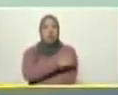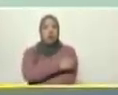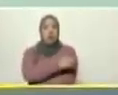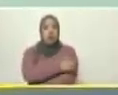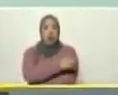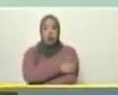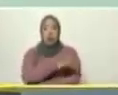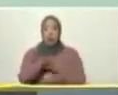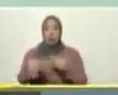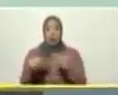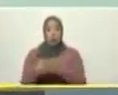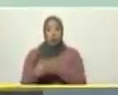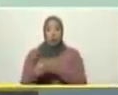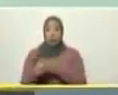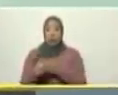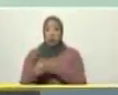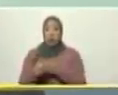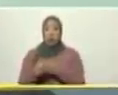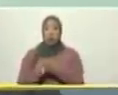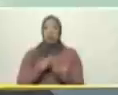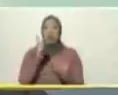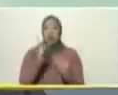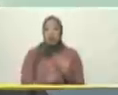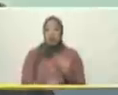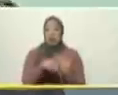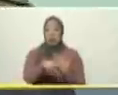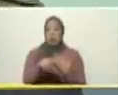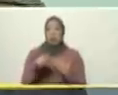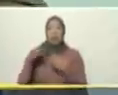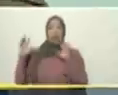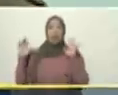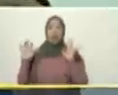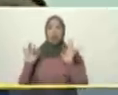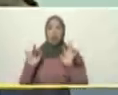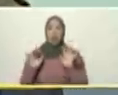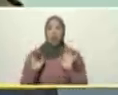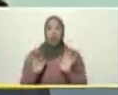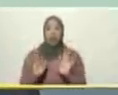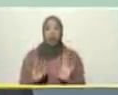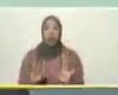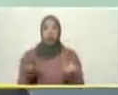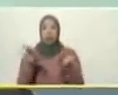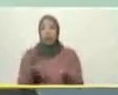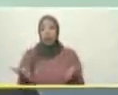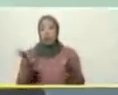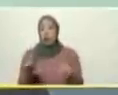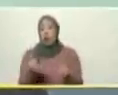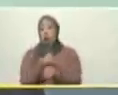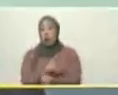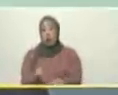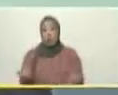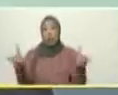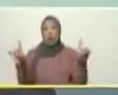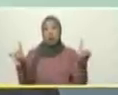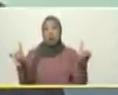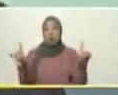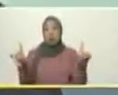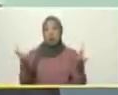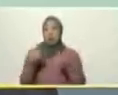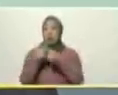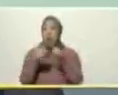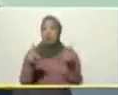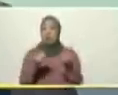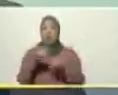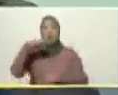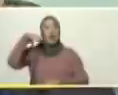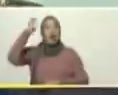todos lados. Y el problema es que la extrema derecha está arrastrando también a las fuerzas supuestamente democráticas. Lo han planteado aquí. ¿Qué hace